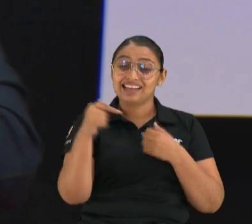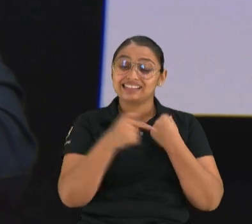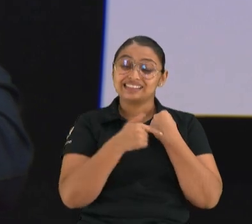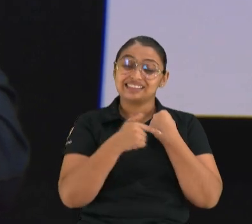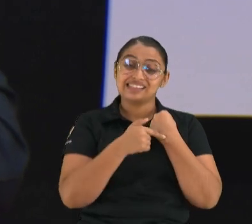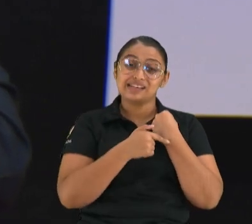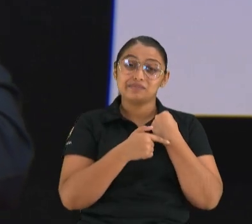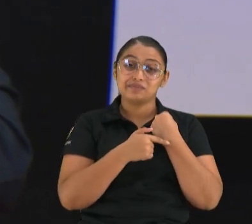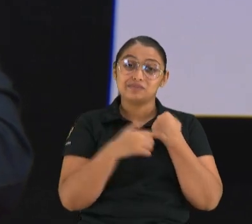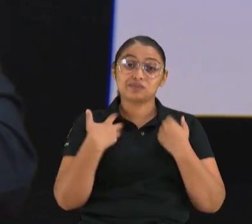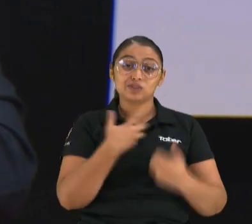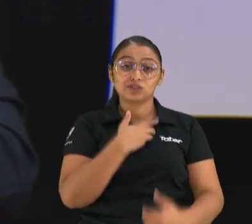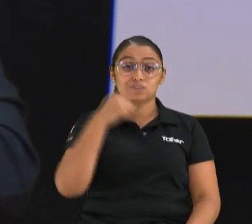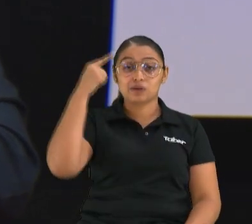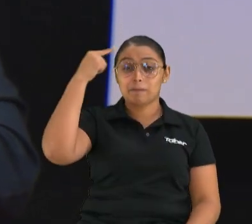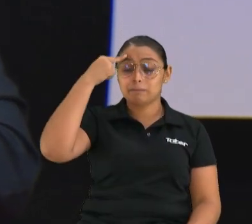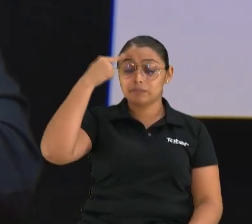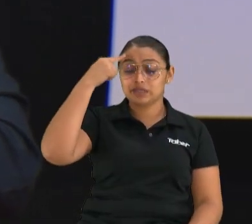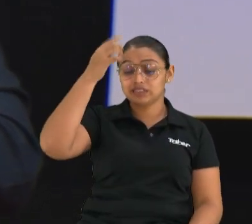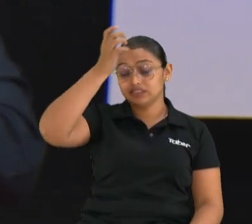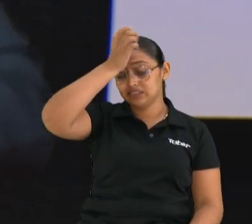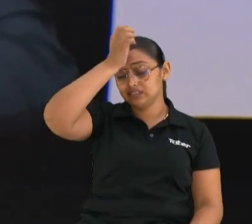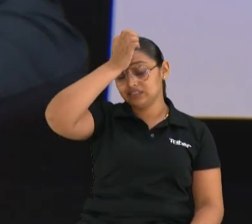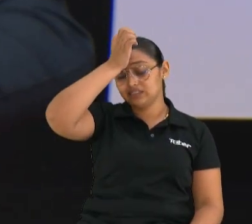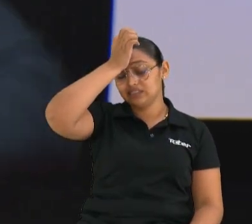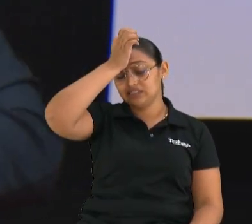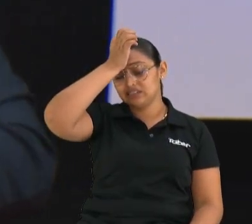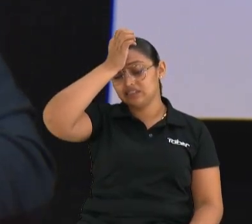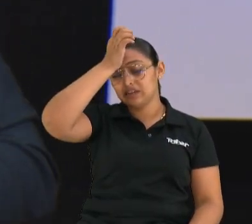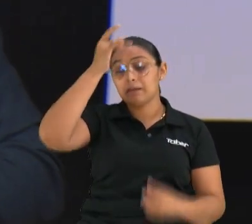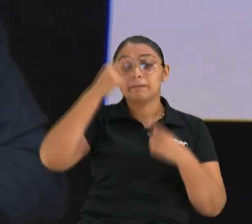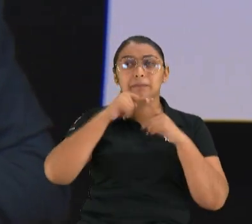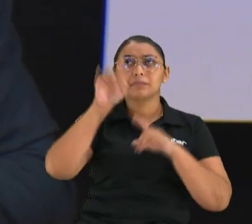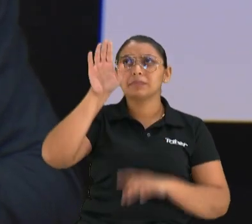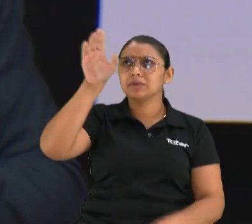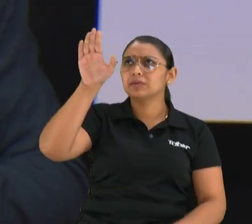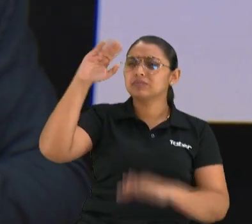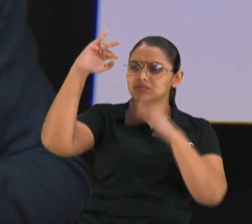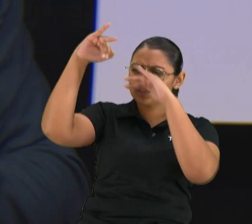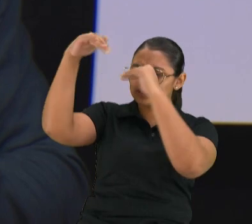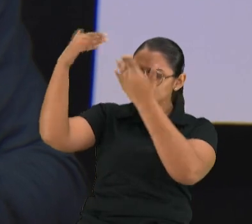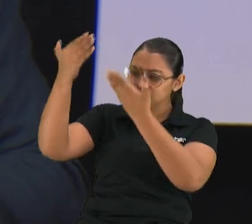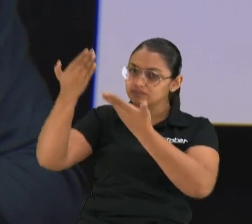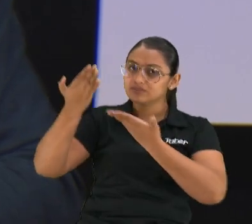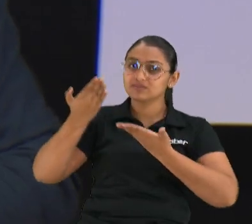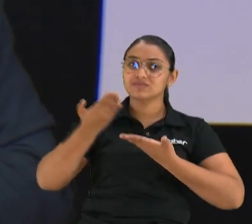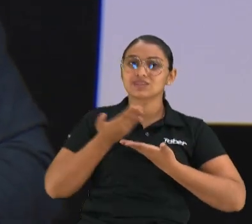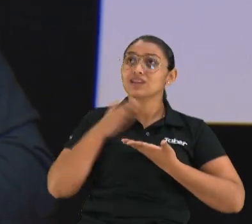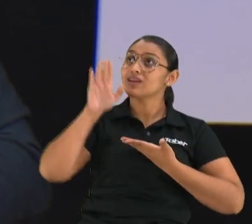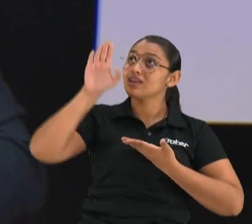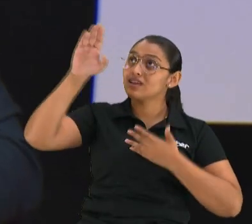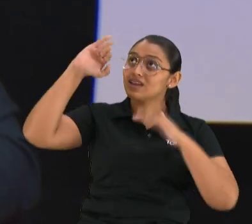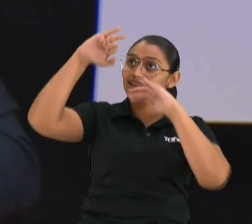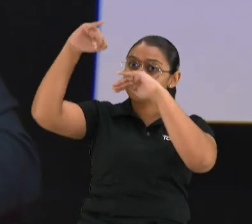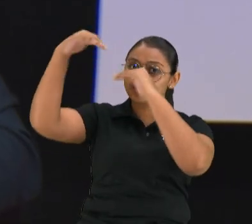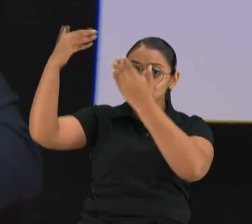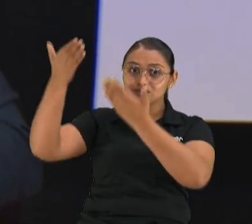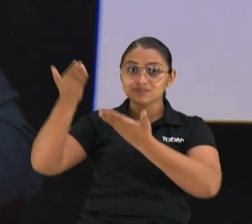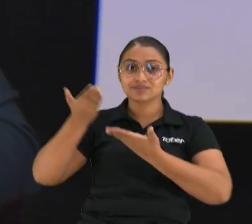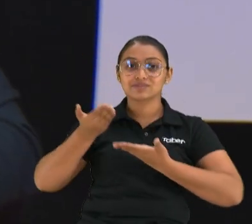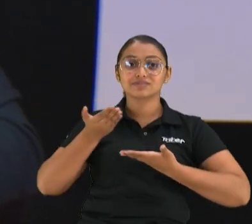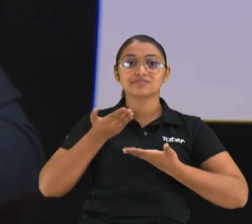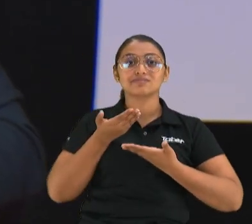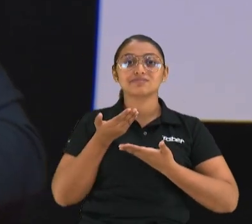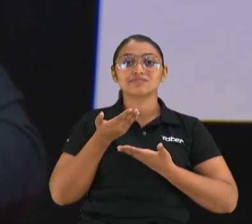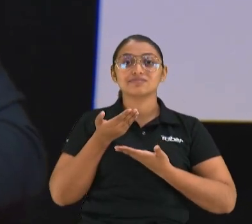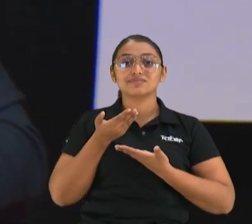teníamos una mente reprobada pero por gracia de Dios por pura gracia de Dios